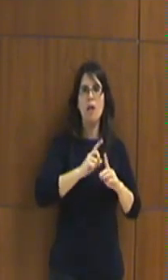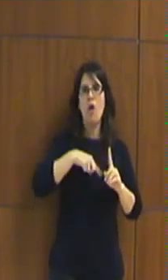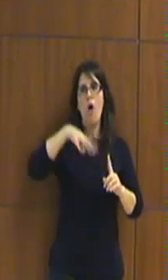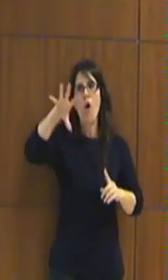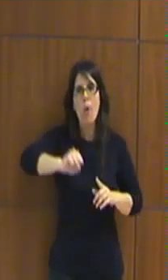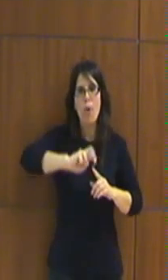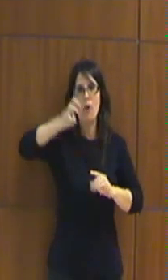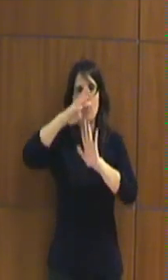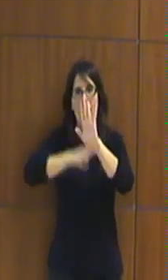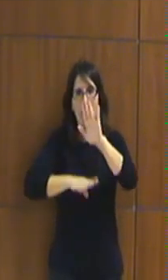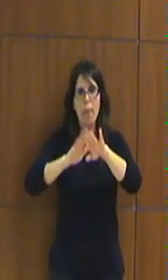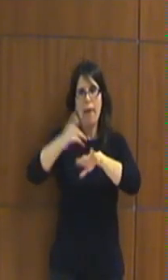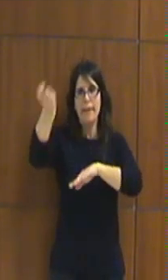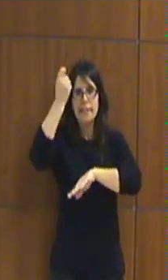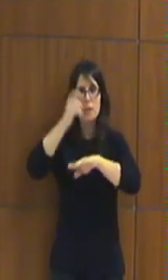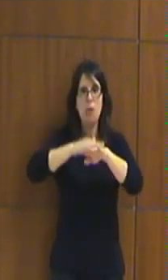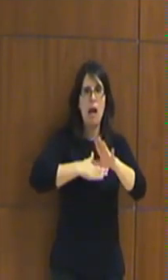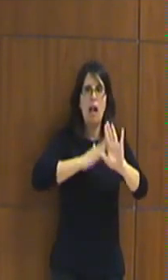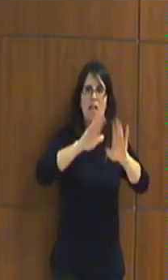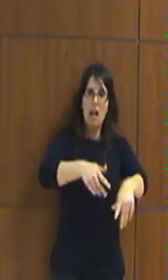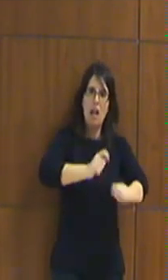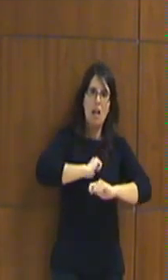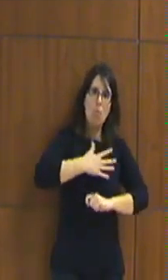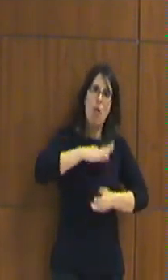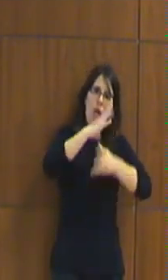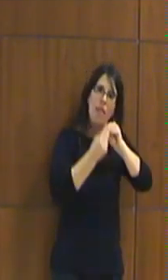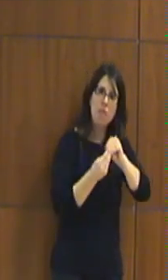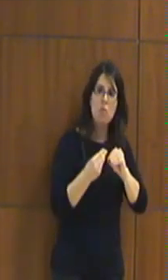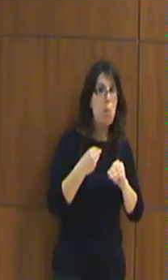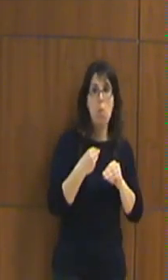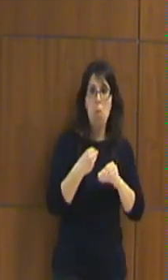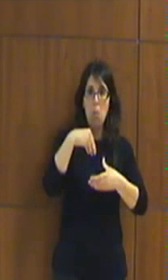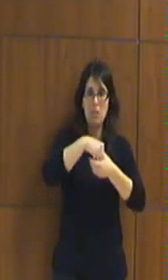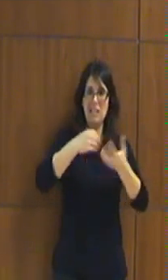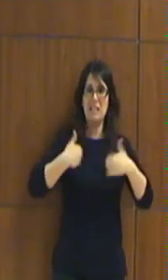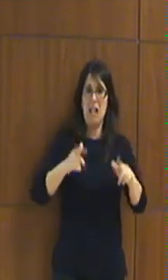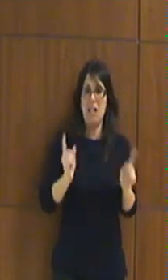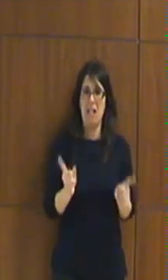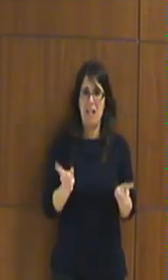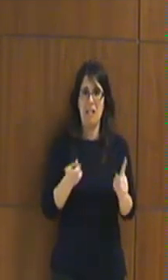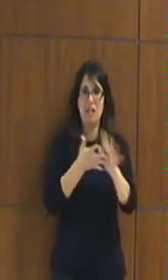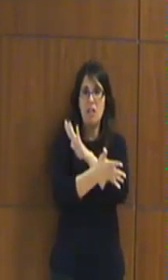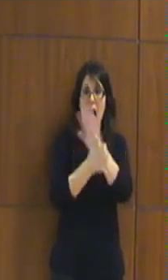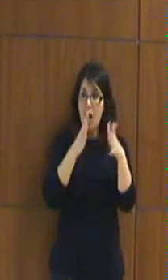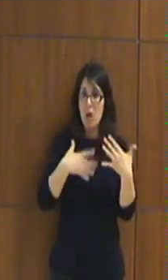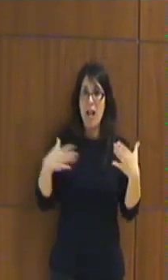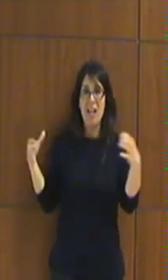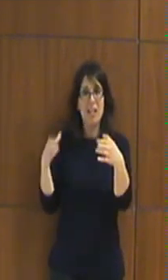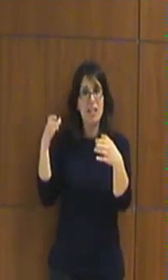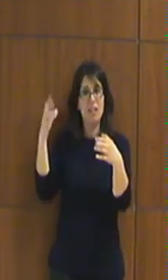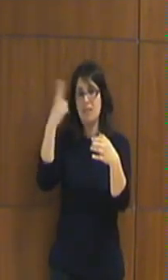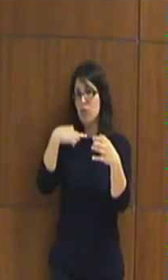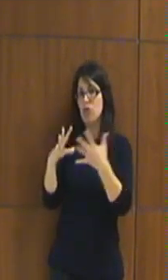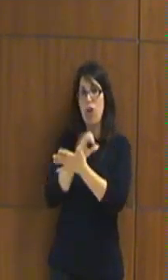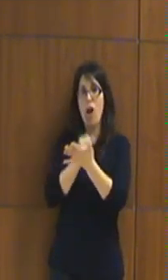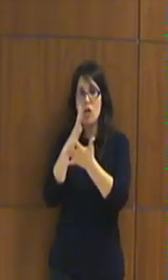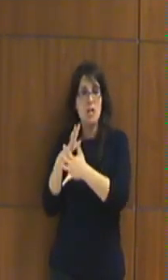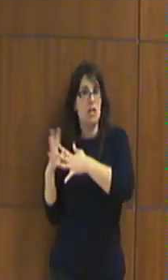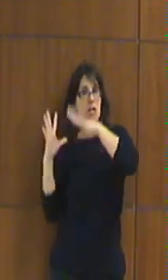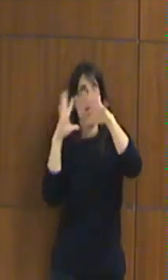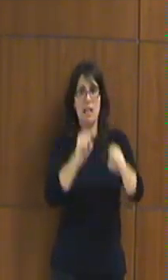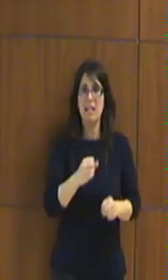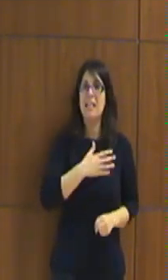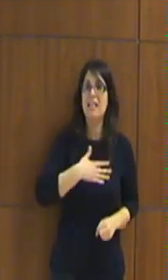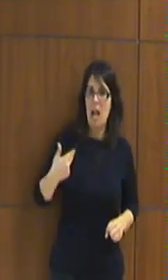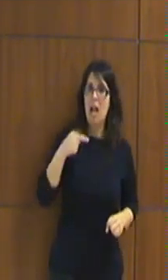¿no? Entonces, sin quererlo, sin quererlo no lo han hecho a propósito, se están quedando con ese mercado de ese nicho, ¿no? Entonces, sí